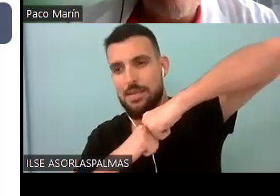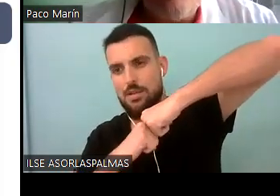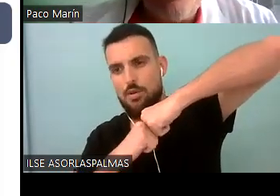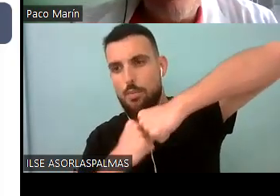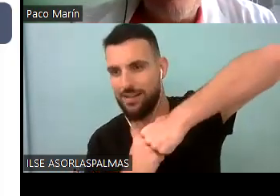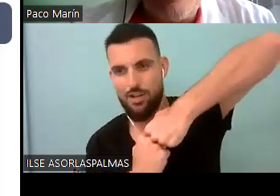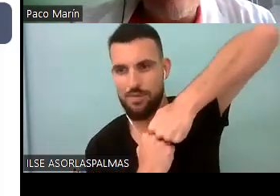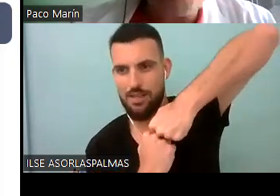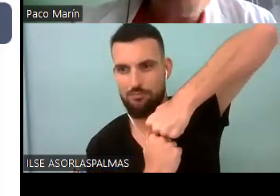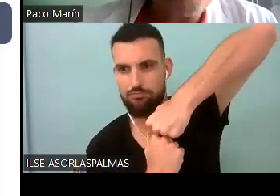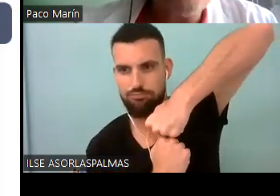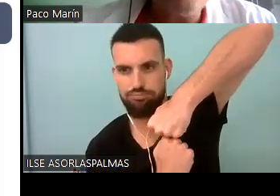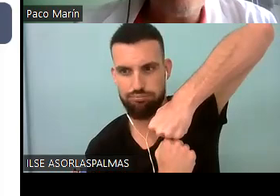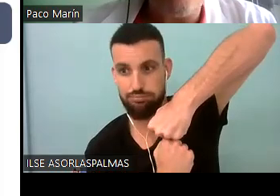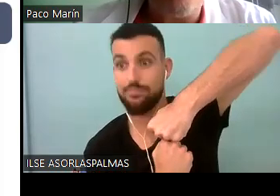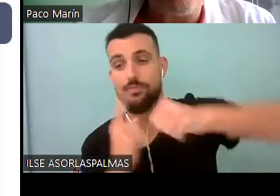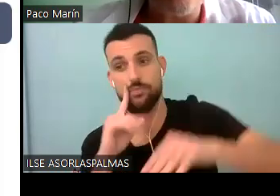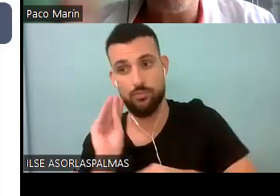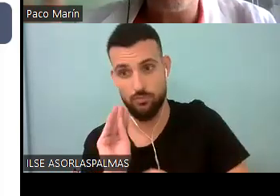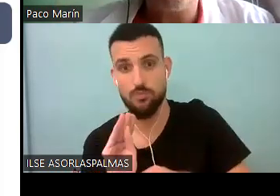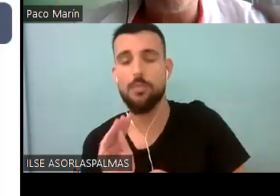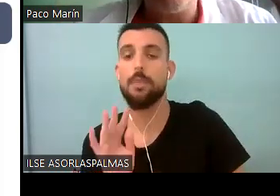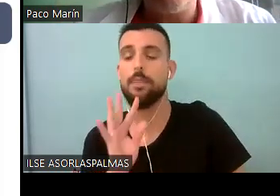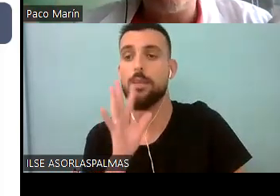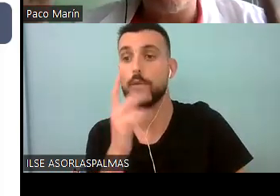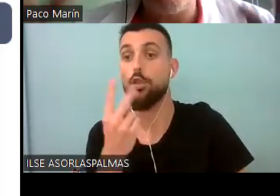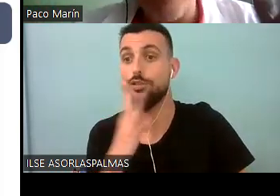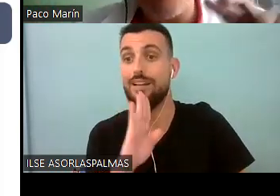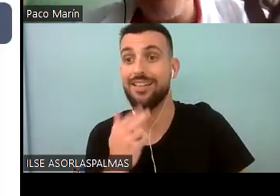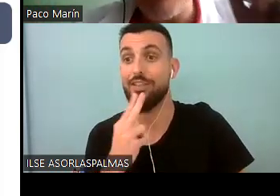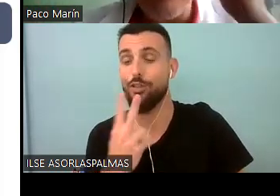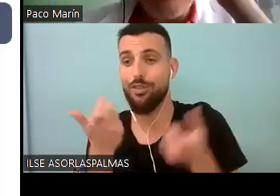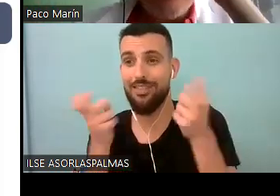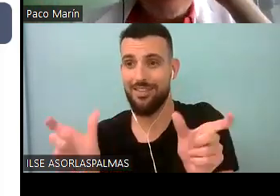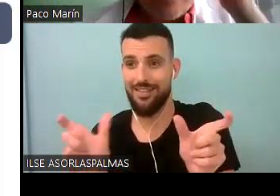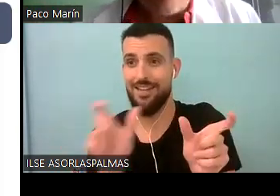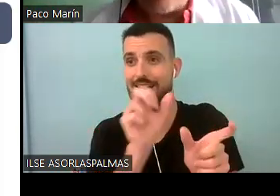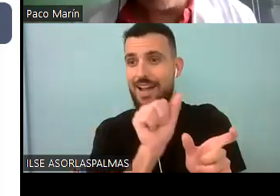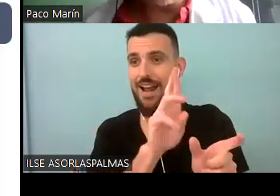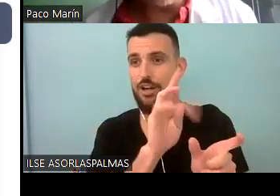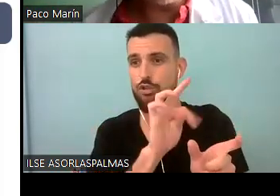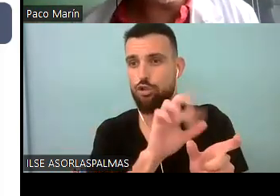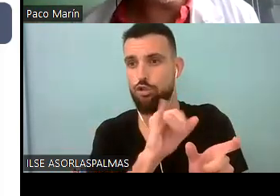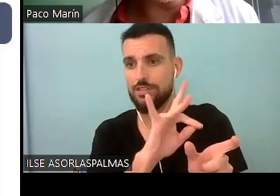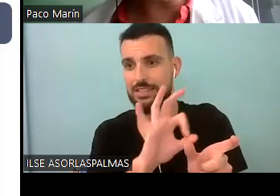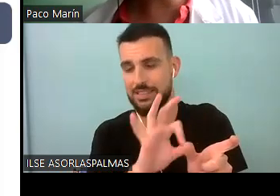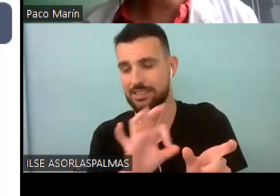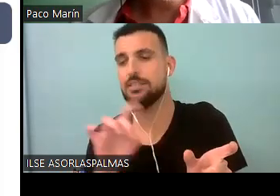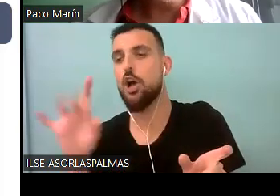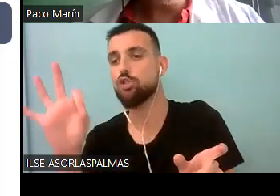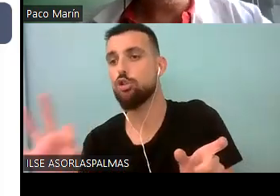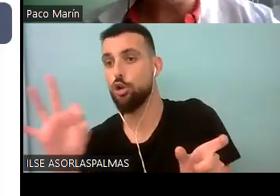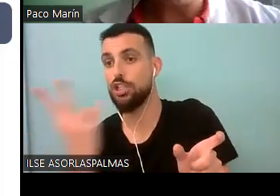articulación. ¿Vale? Lo hemos introducido un poco porque son dos conceptos que la gente asimila, que en realidad son muy diferentes,